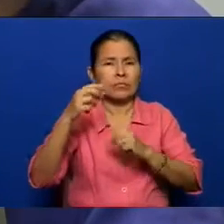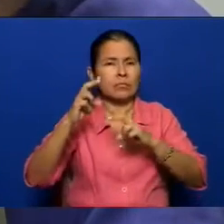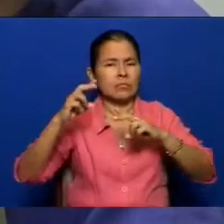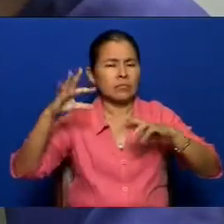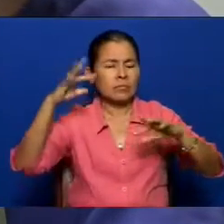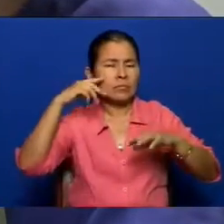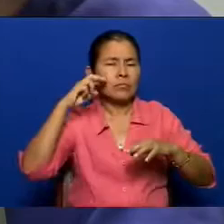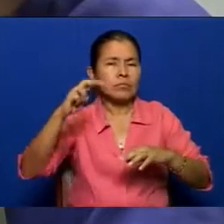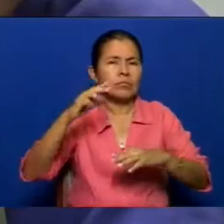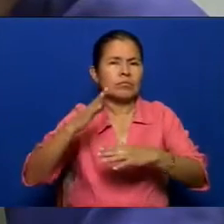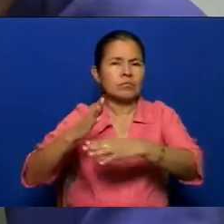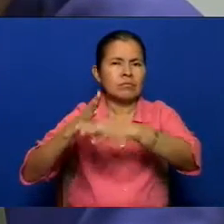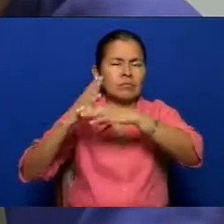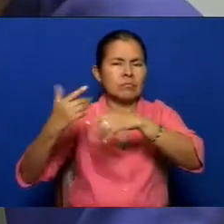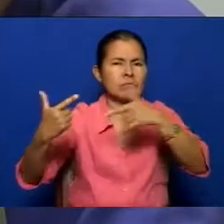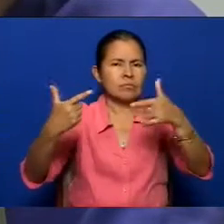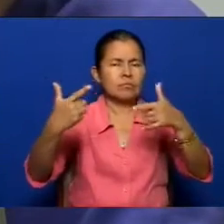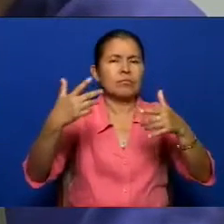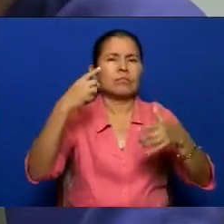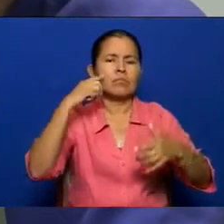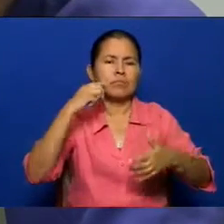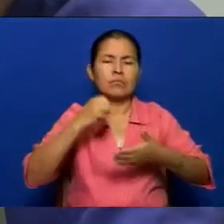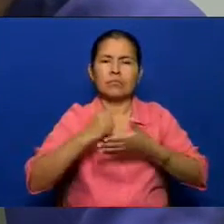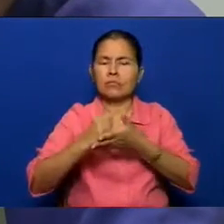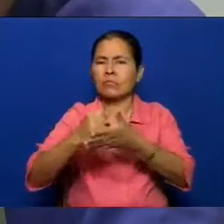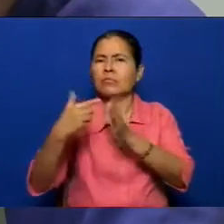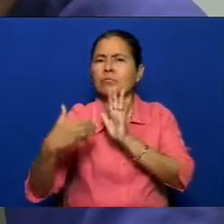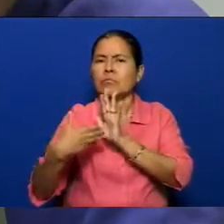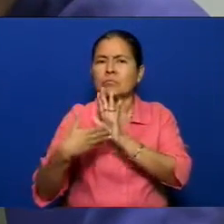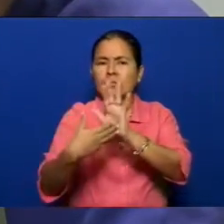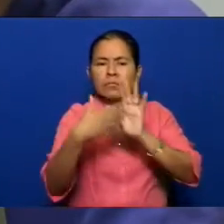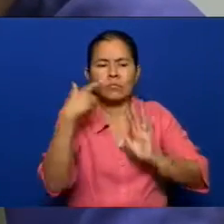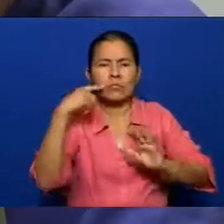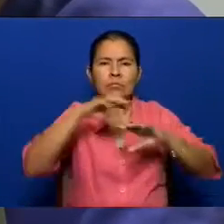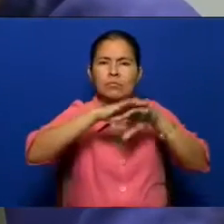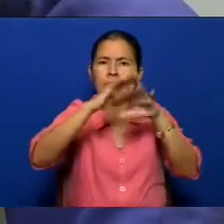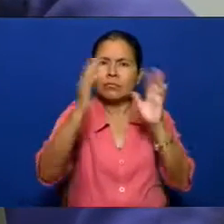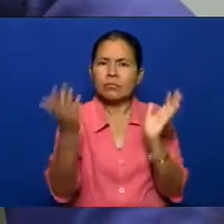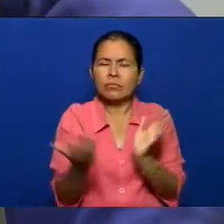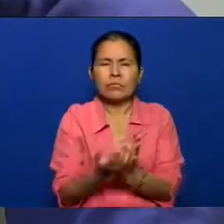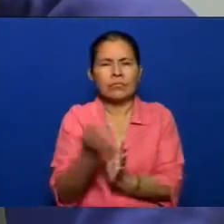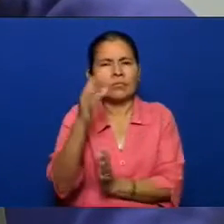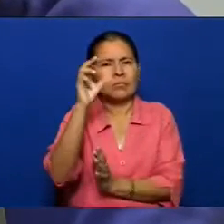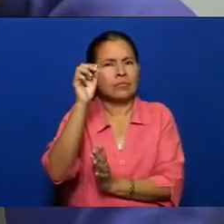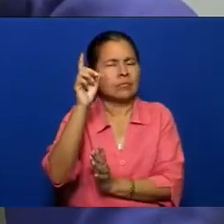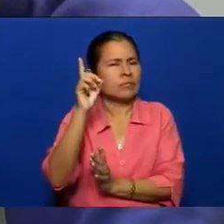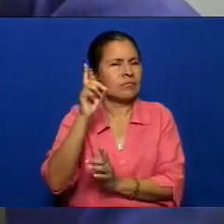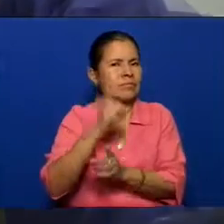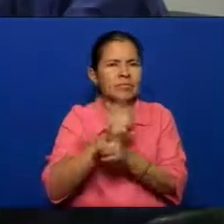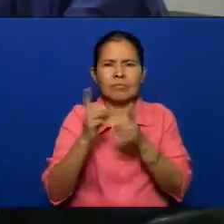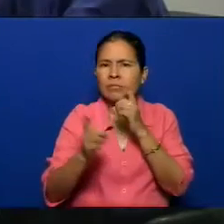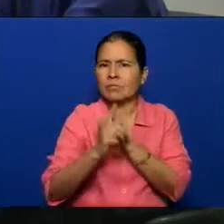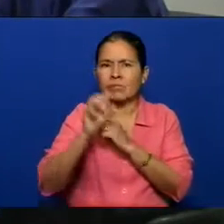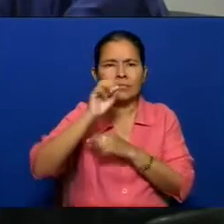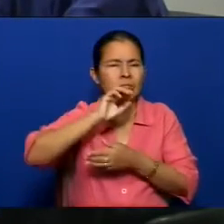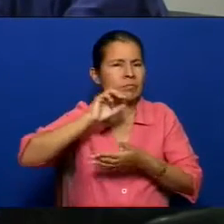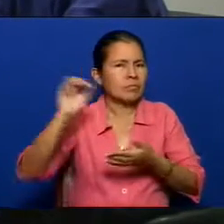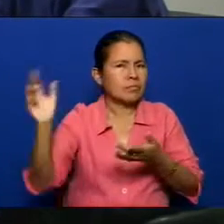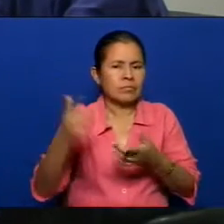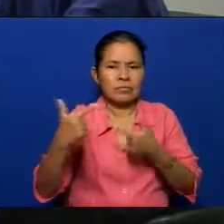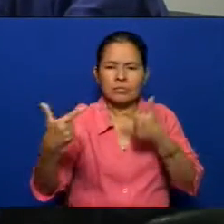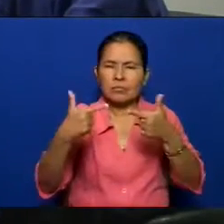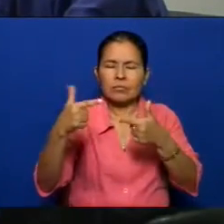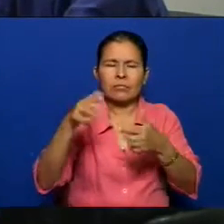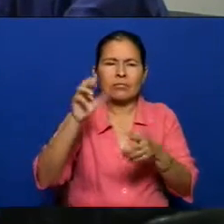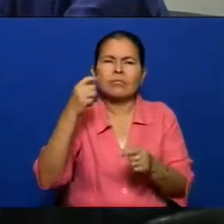los efectos de la guerra, sino para enviar un mensaje en el mundo que no debe de existir guerra, que los